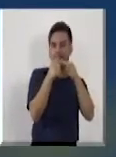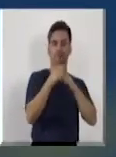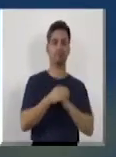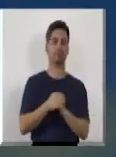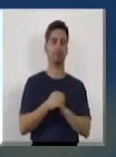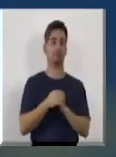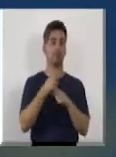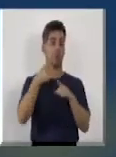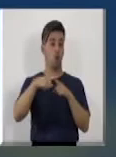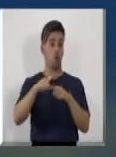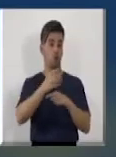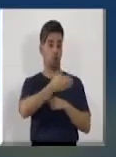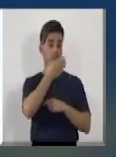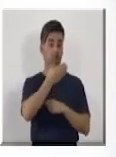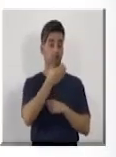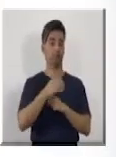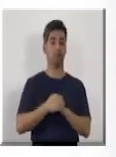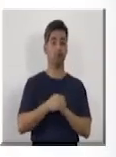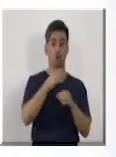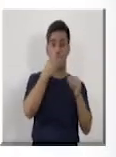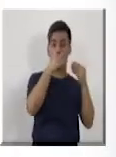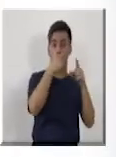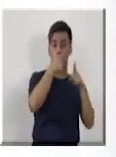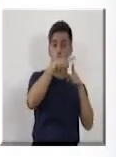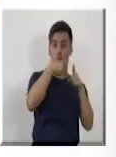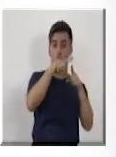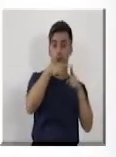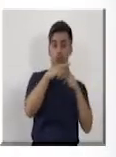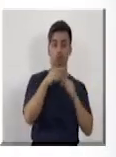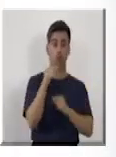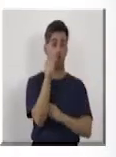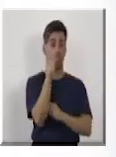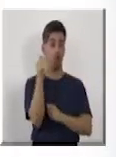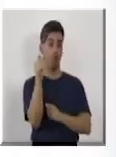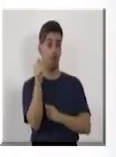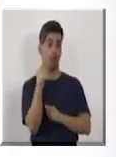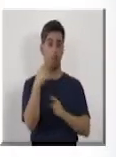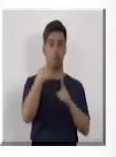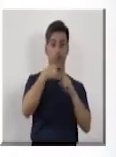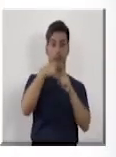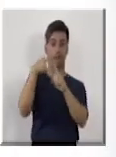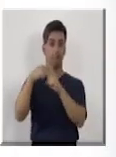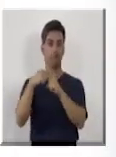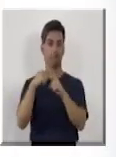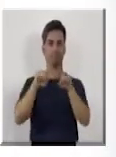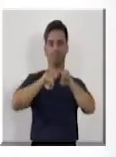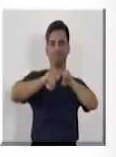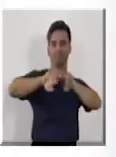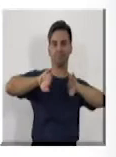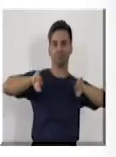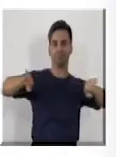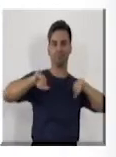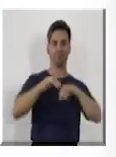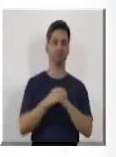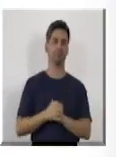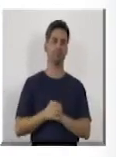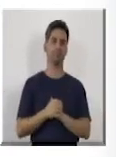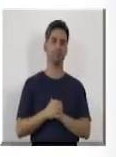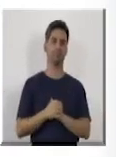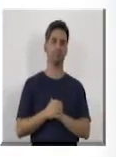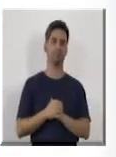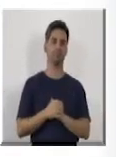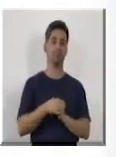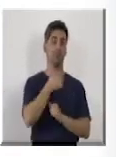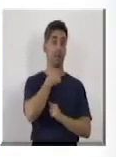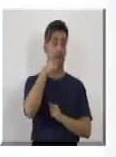de igual naturaleza se repelen. Por lo tanto, en el caso A y B, ¿qué pasó? Se repelen, ¿no verdad? Y en